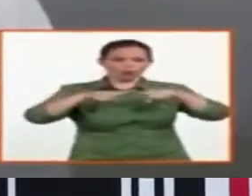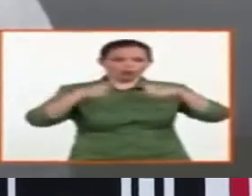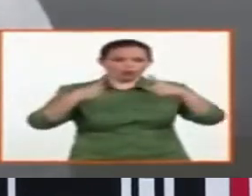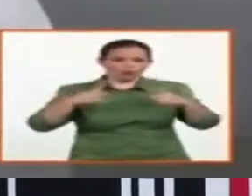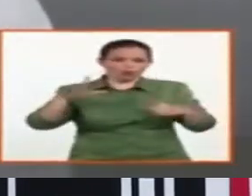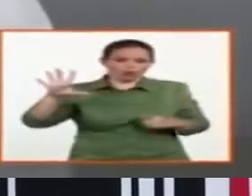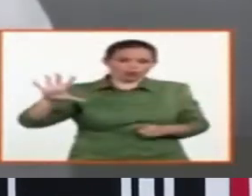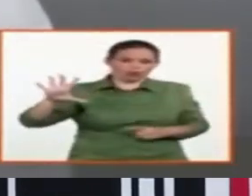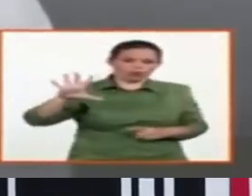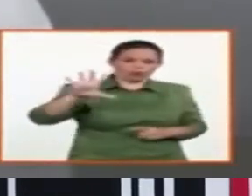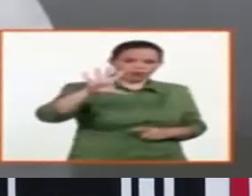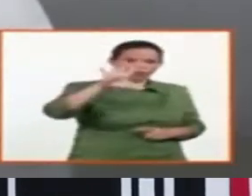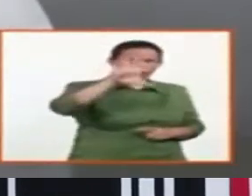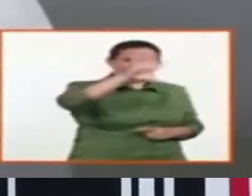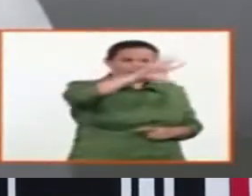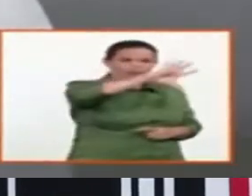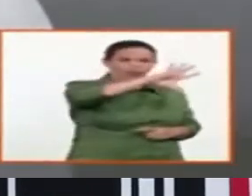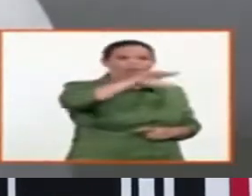turismo.